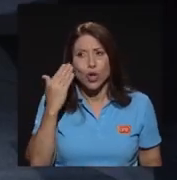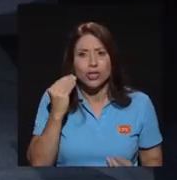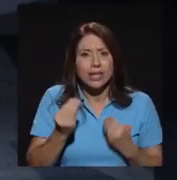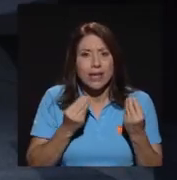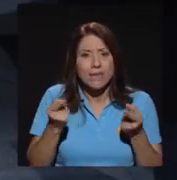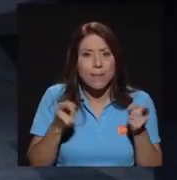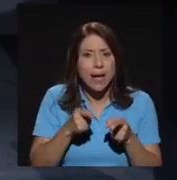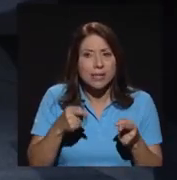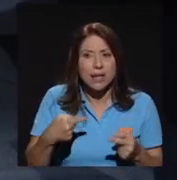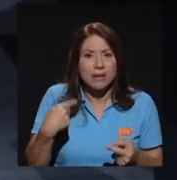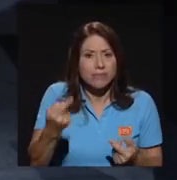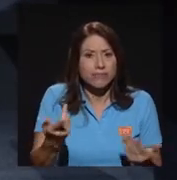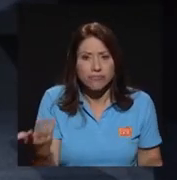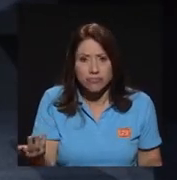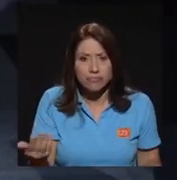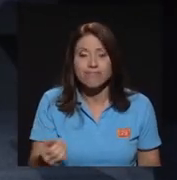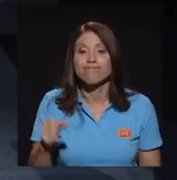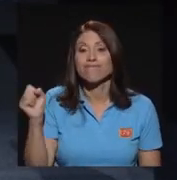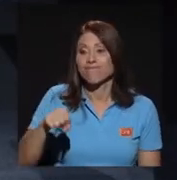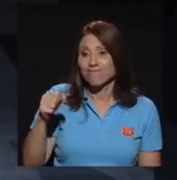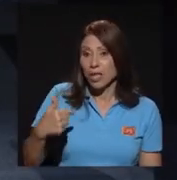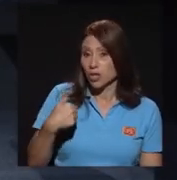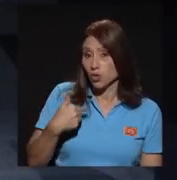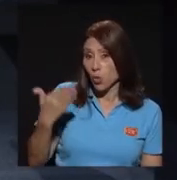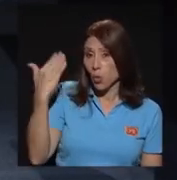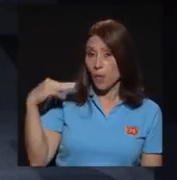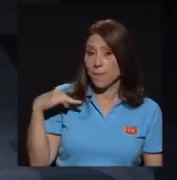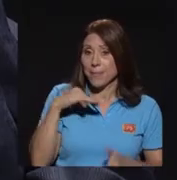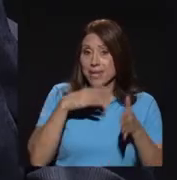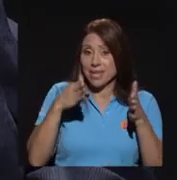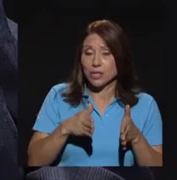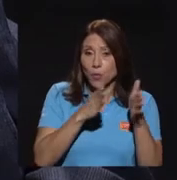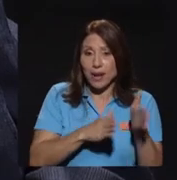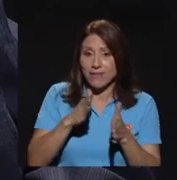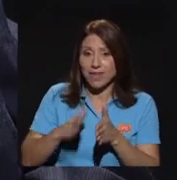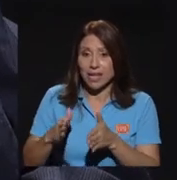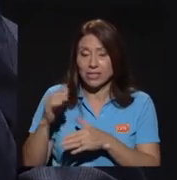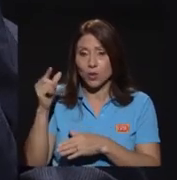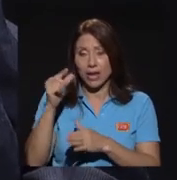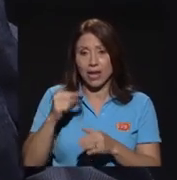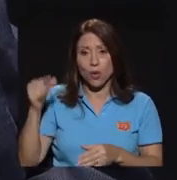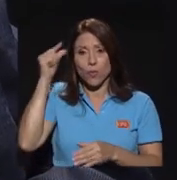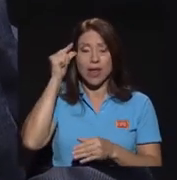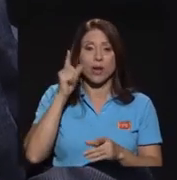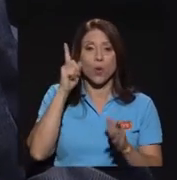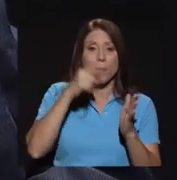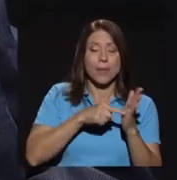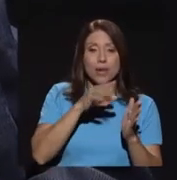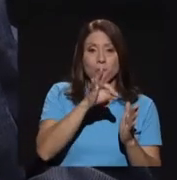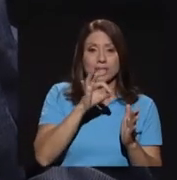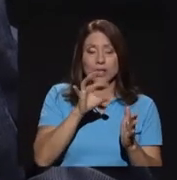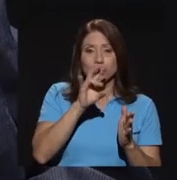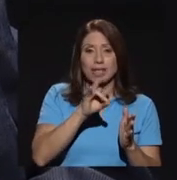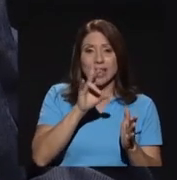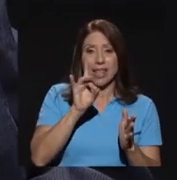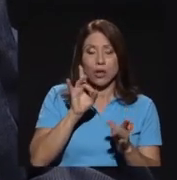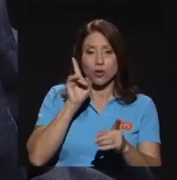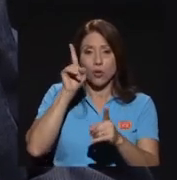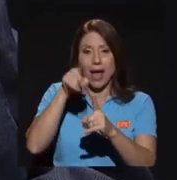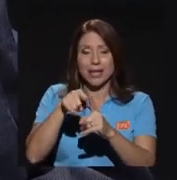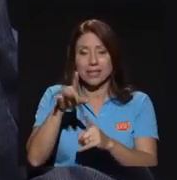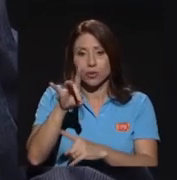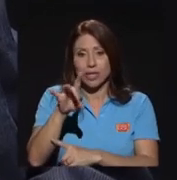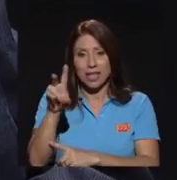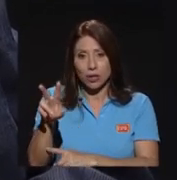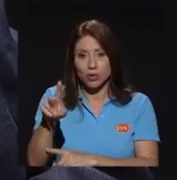dónde vamos mire yo voy venir la planificación el gobierno 78 82 pero quiero contarle una cosa que se la